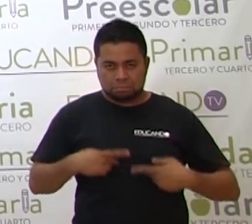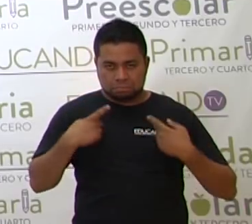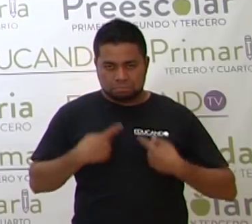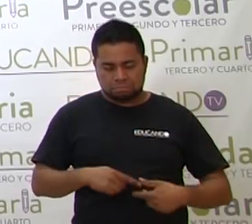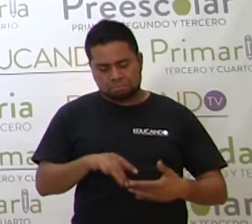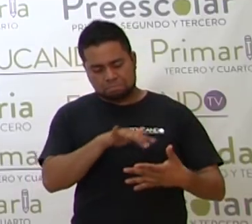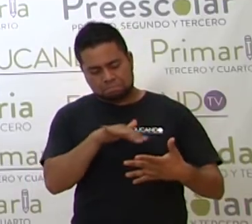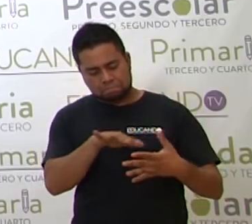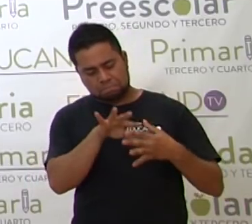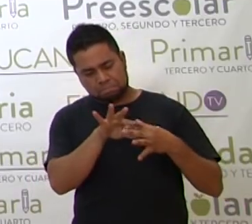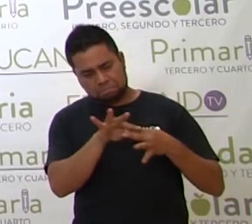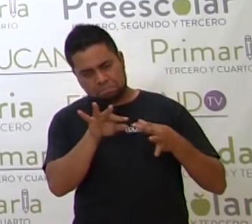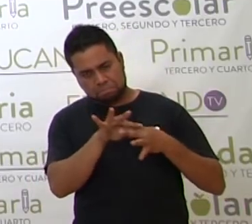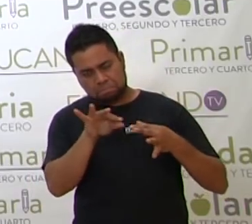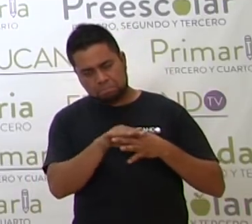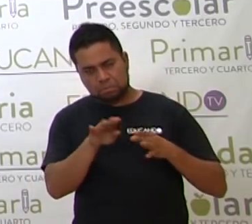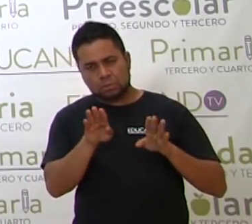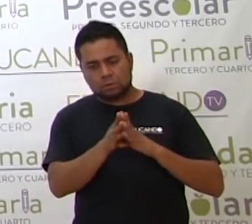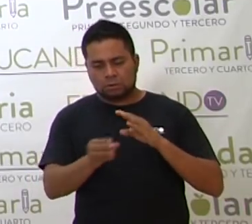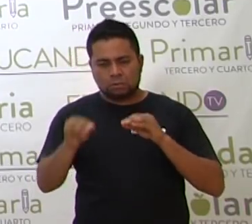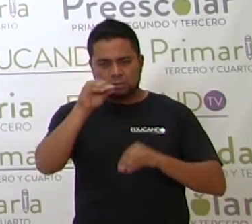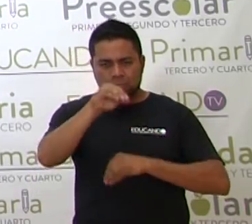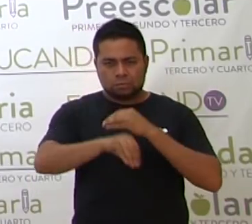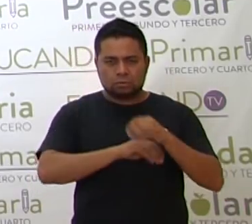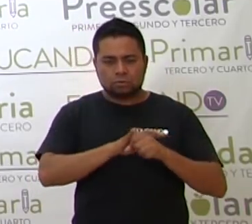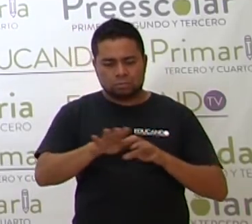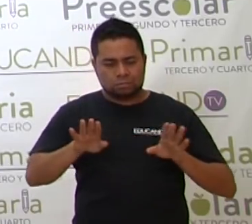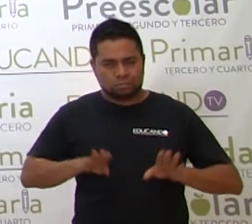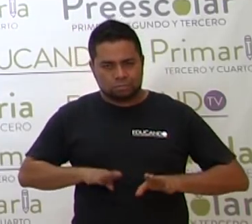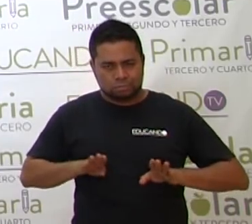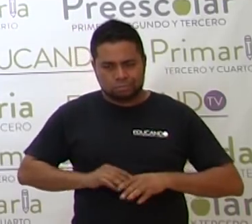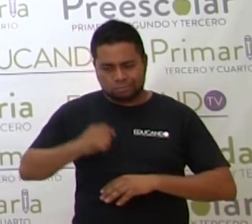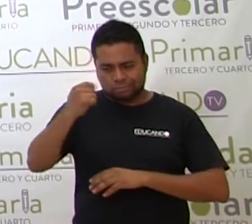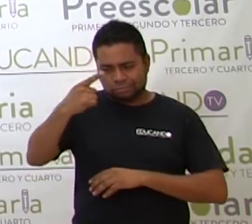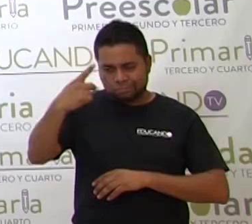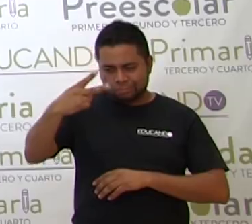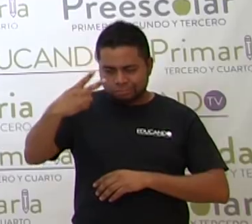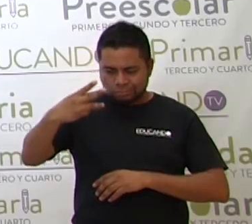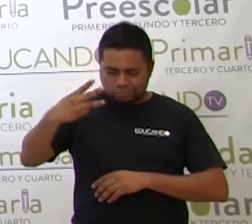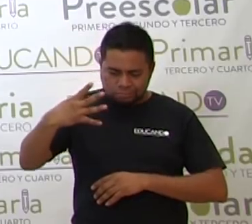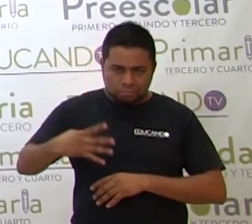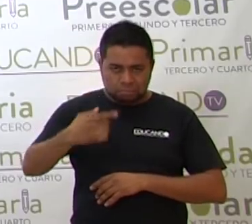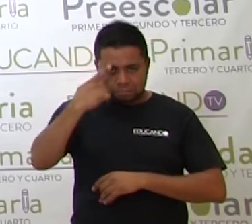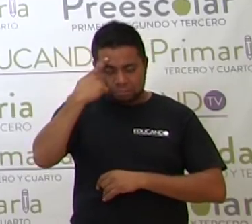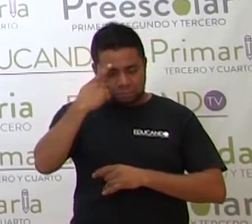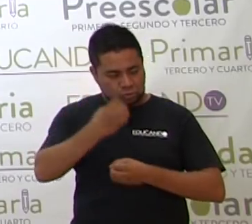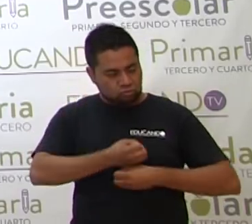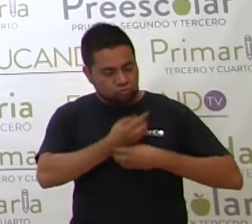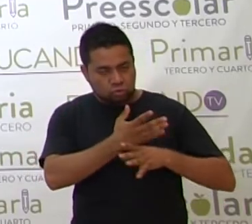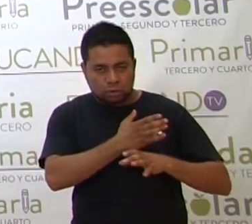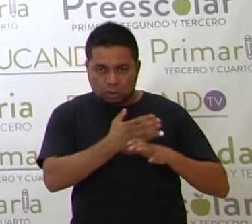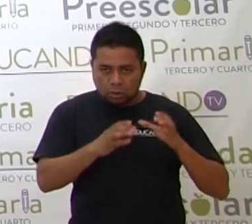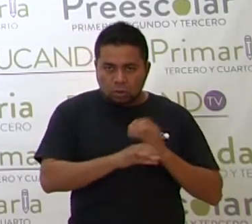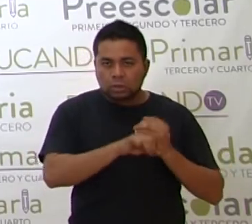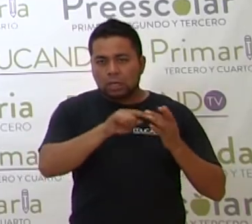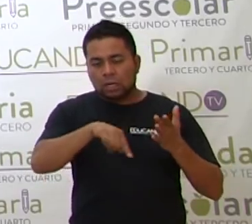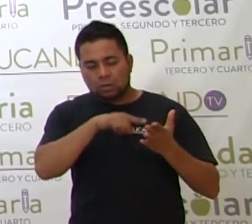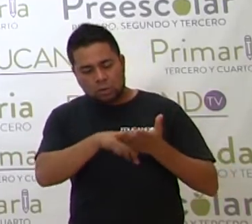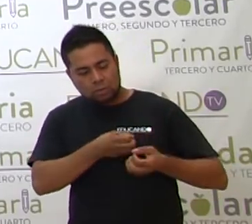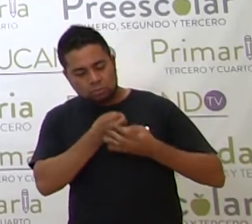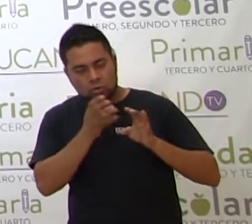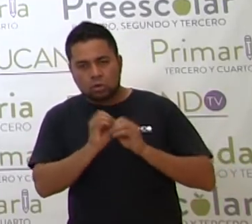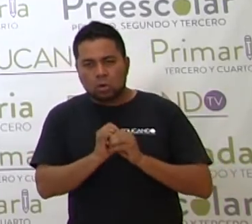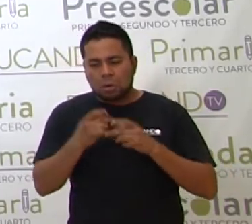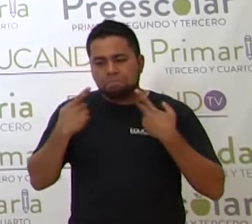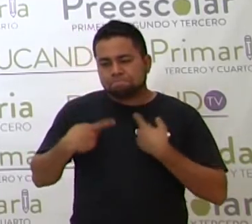descripciones va a ir enumerando cada una de las características que va a tener el objeto, el lugar o la cosa que